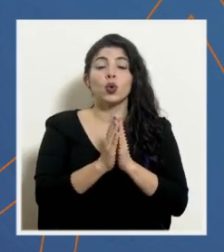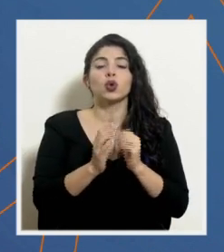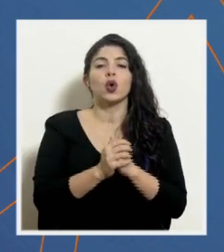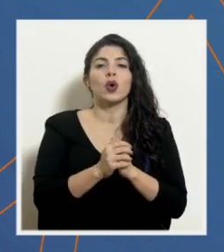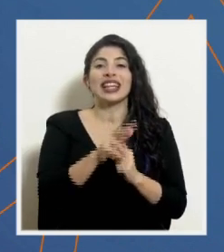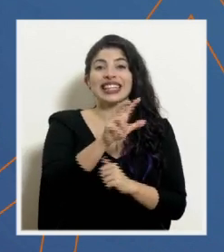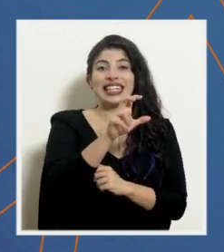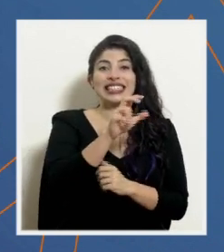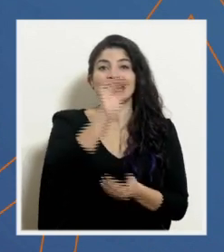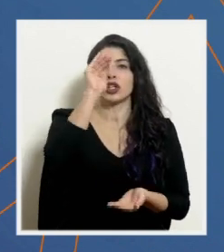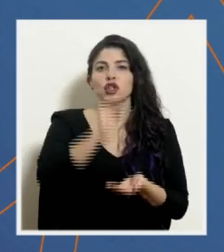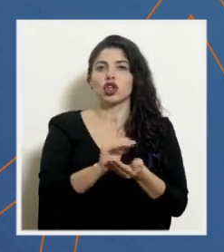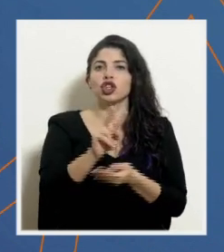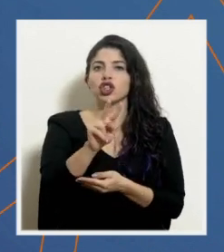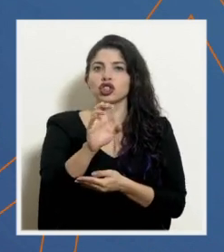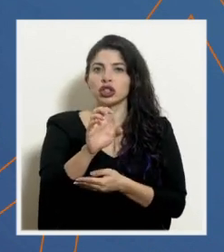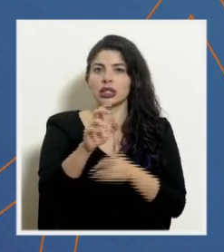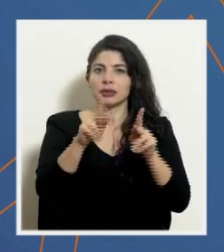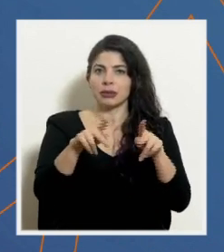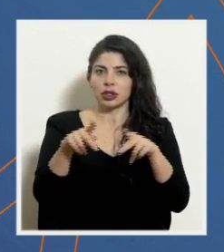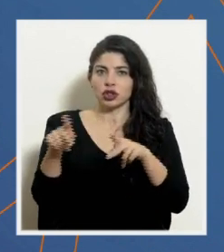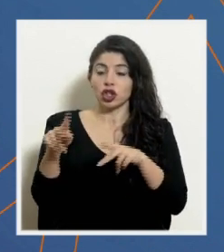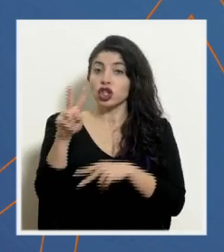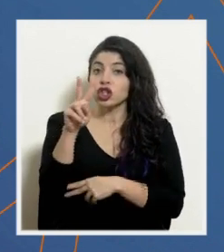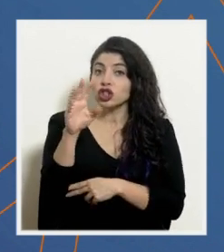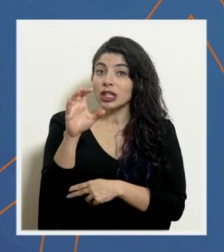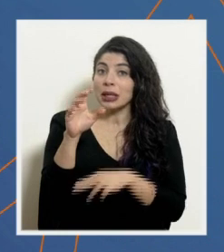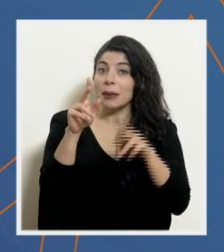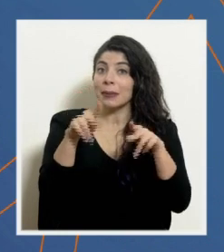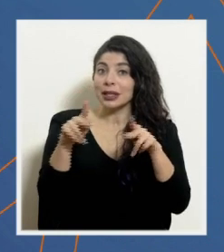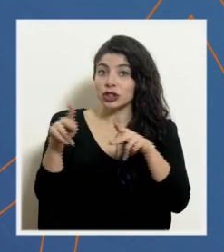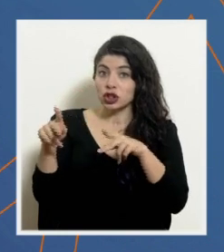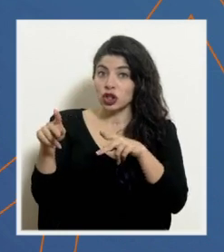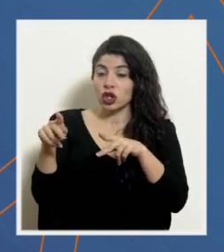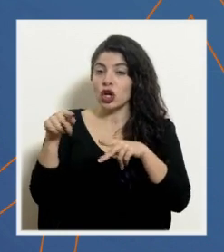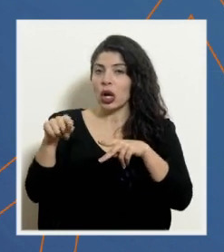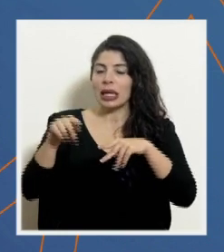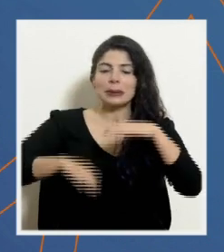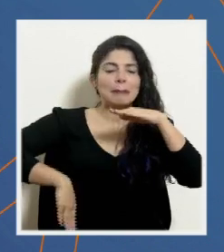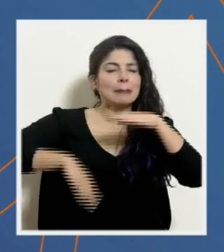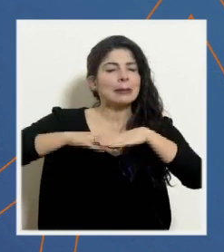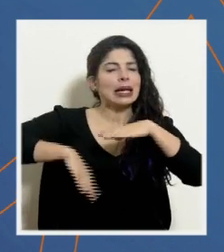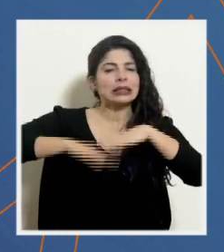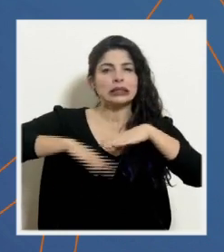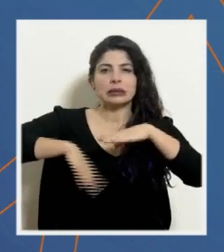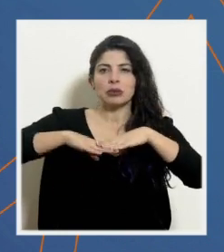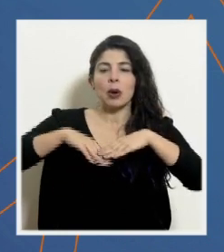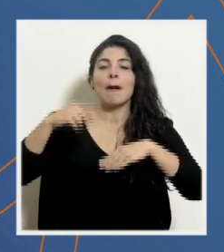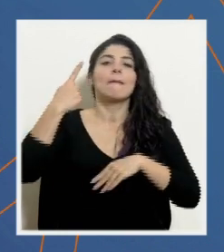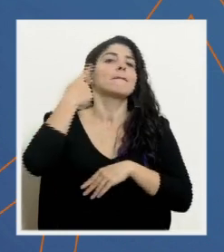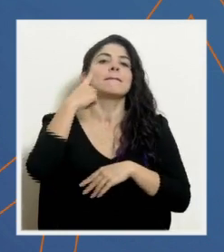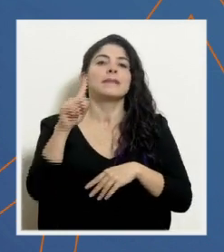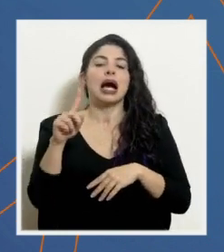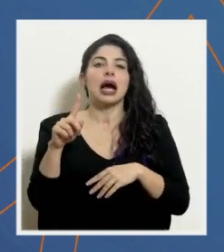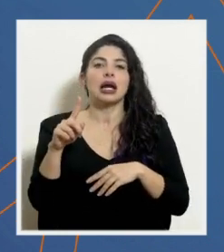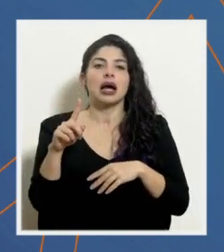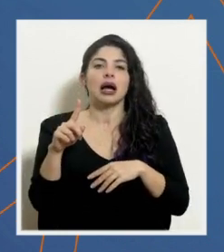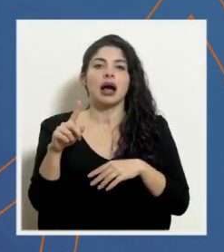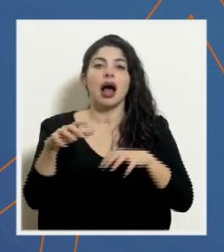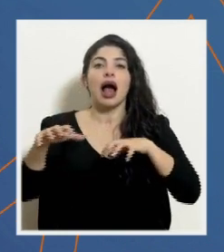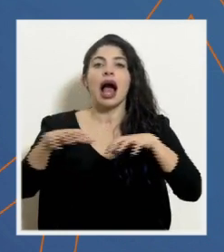300 a 200 personas. 200 personas será el aforo máximo para